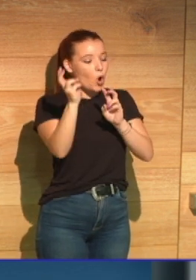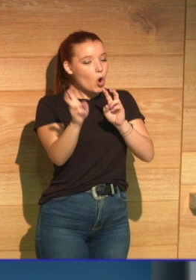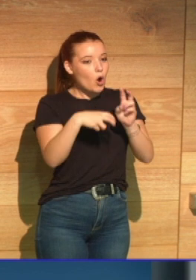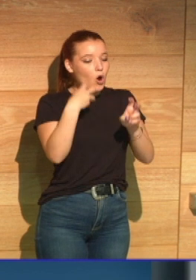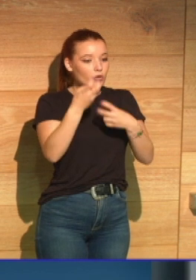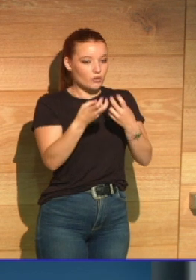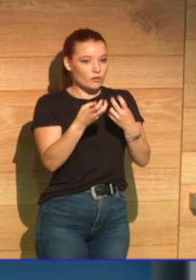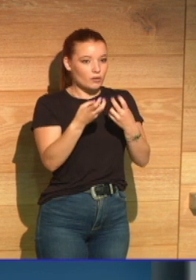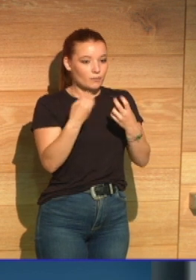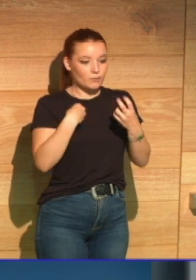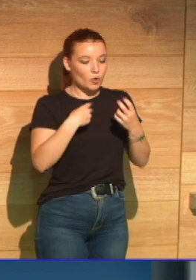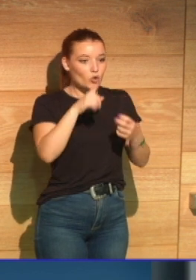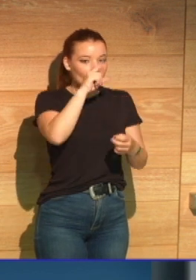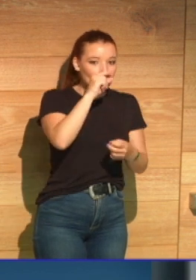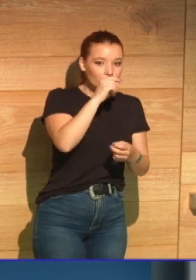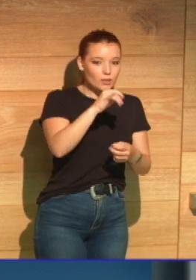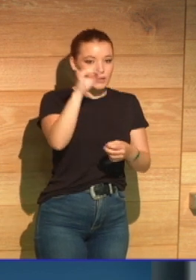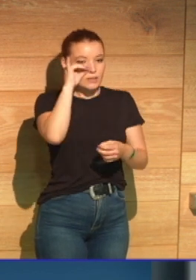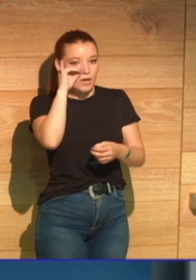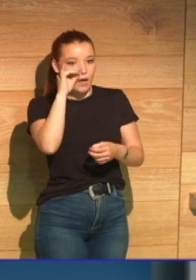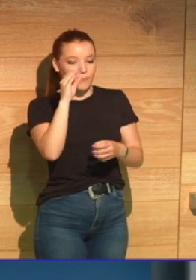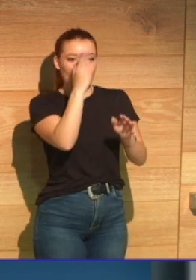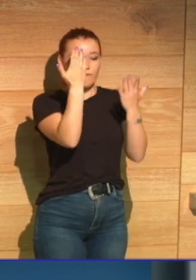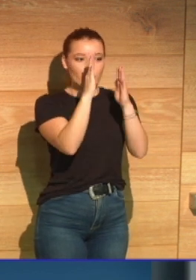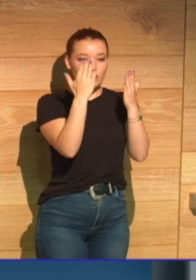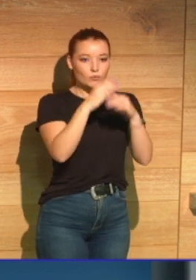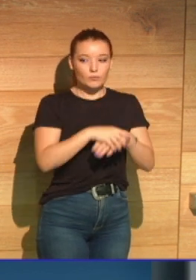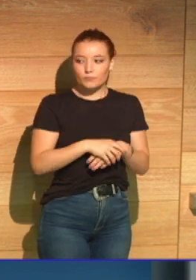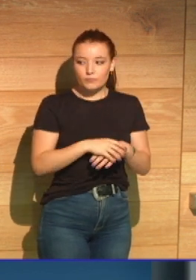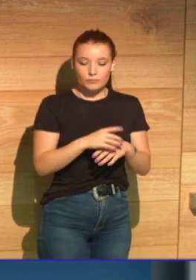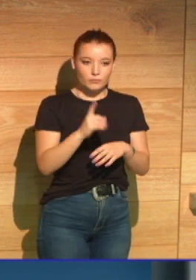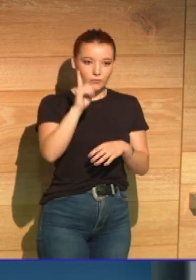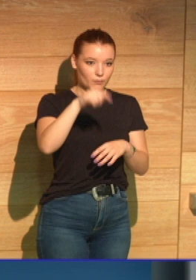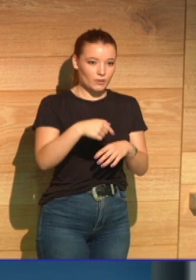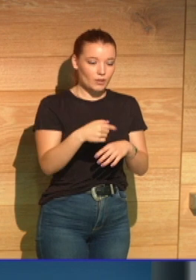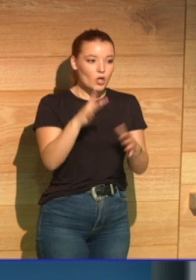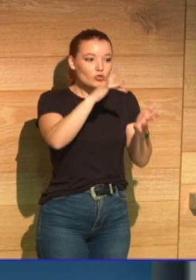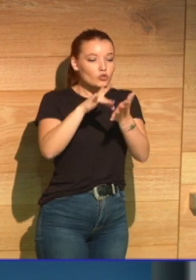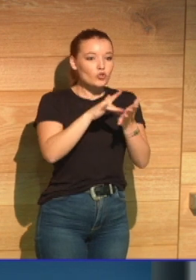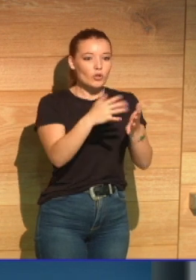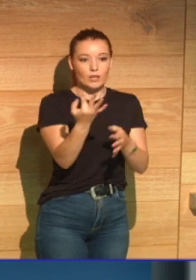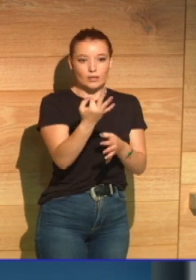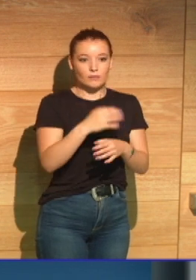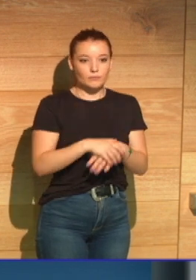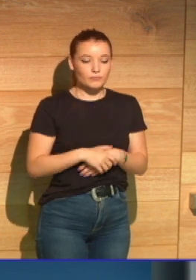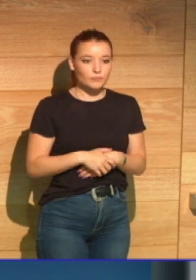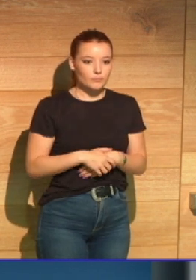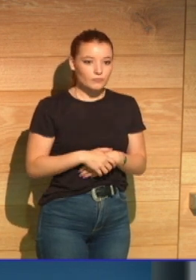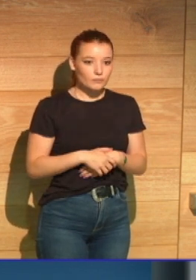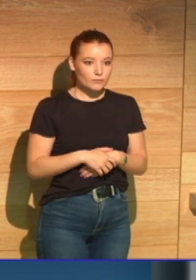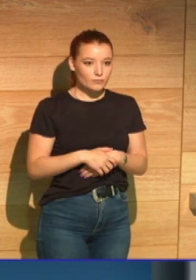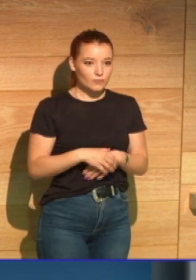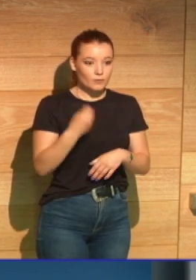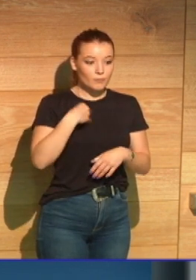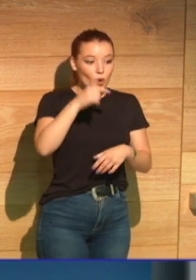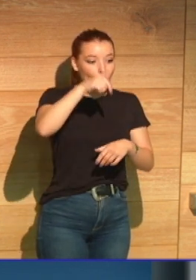en plataformas como Twitter, como Instagram, como Facebook, y reconocer lo que sucedía en estas plataformas y de conocer lo que pasa hoy